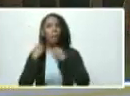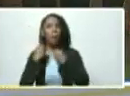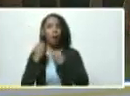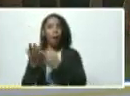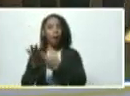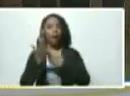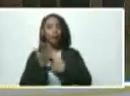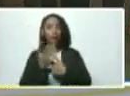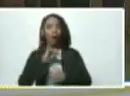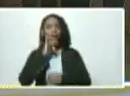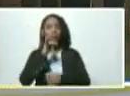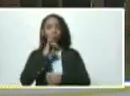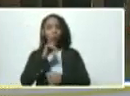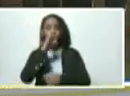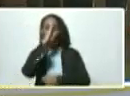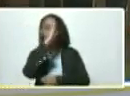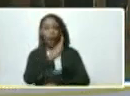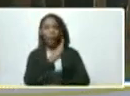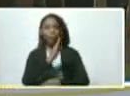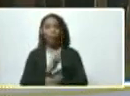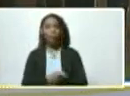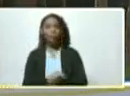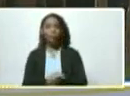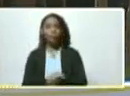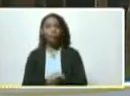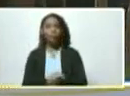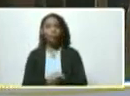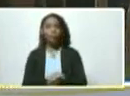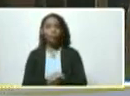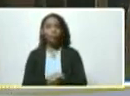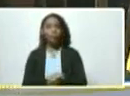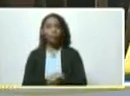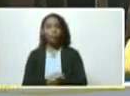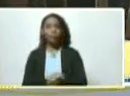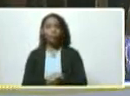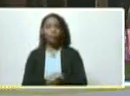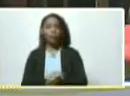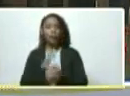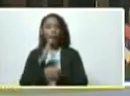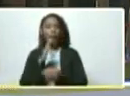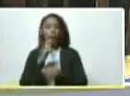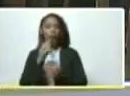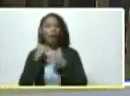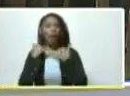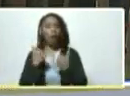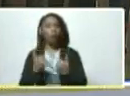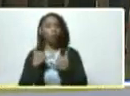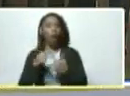la información directa, veraz.